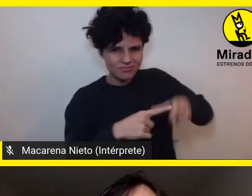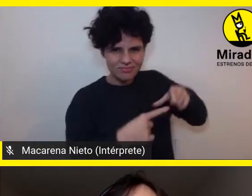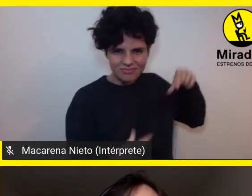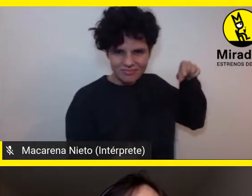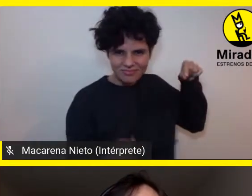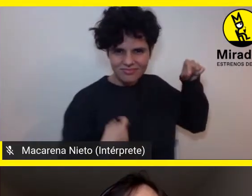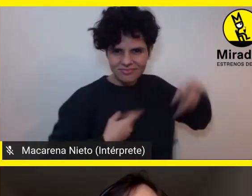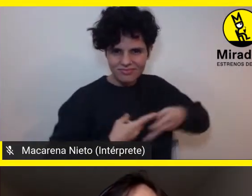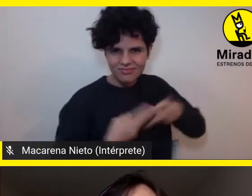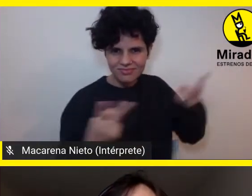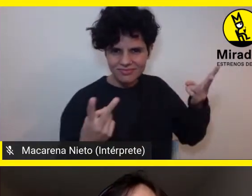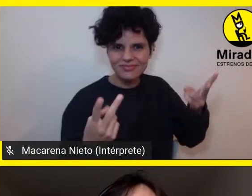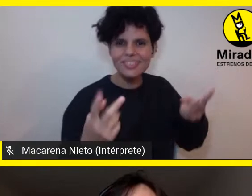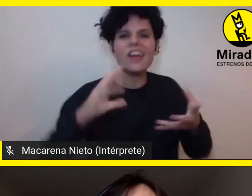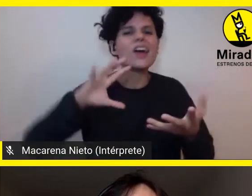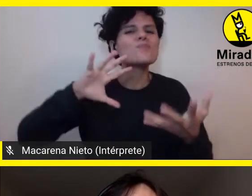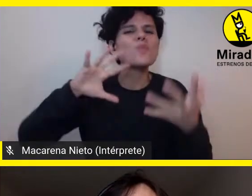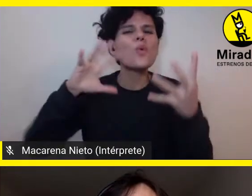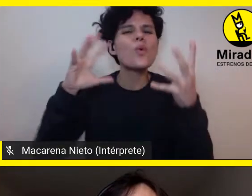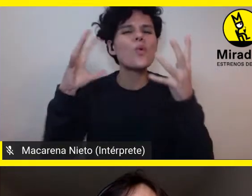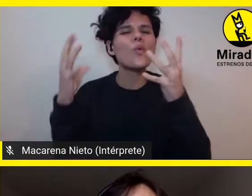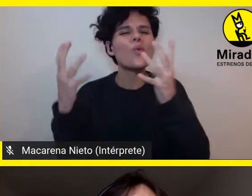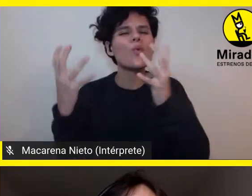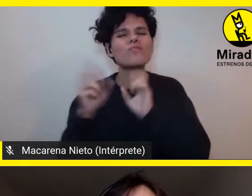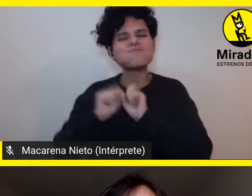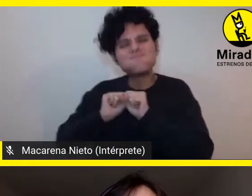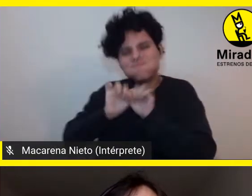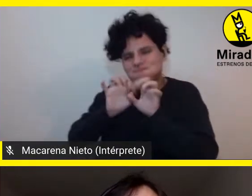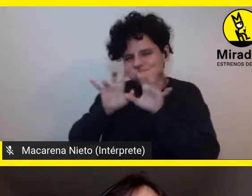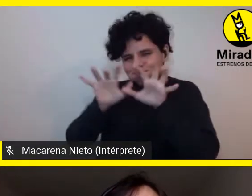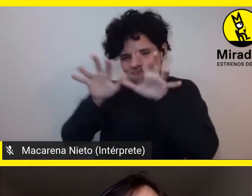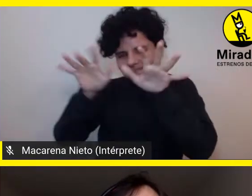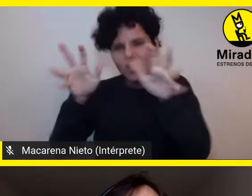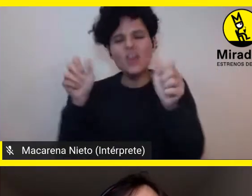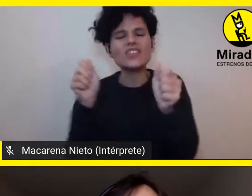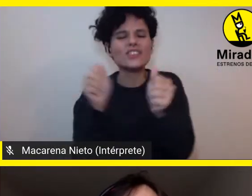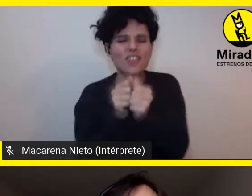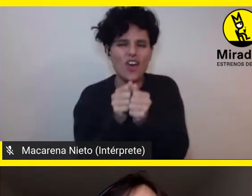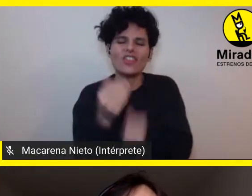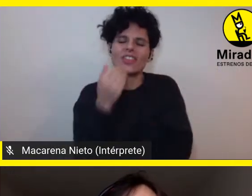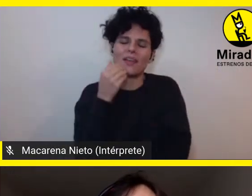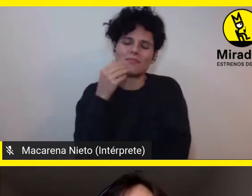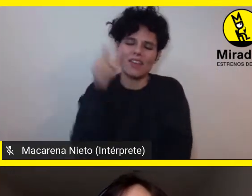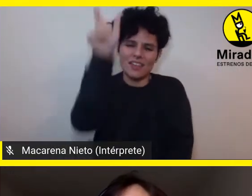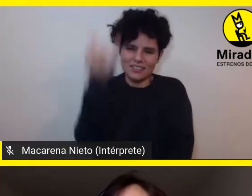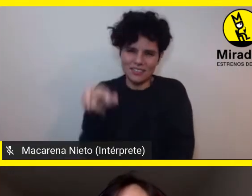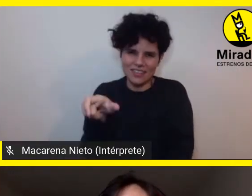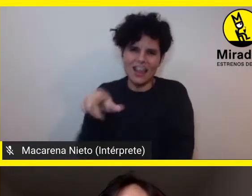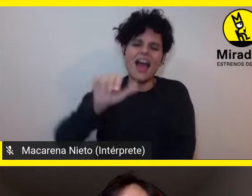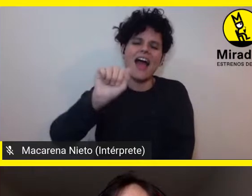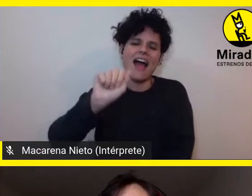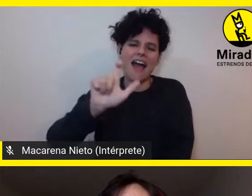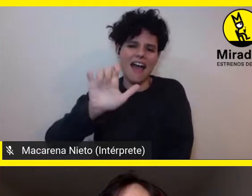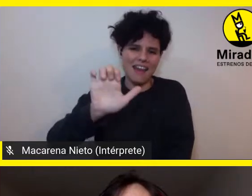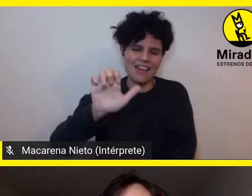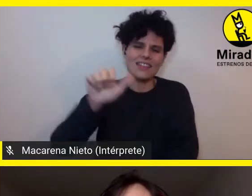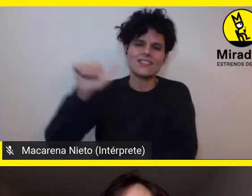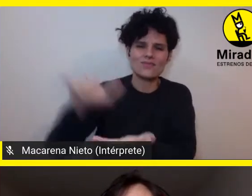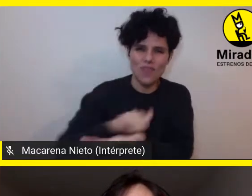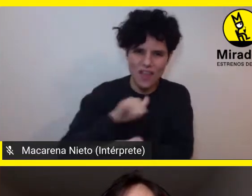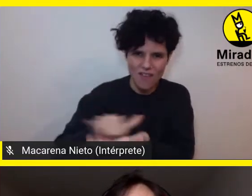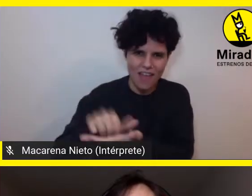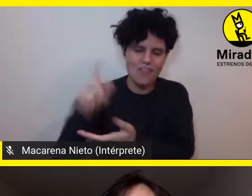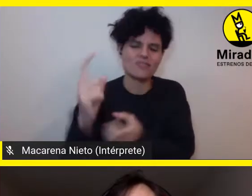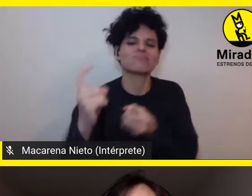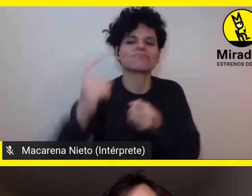York haciendo este panel. Entonces se están produciendo todas estas cosas maravillosas, esta sinergia donde hay muchísimo más gente